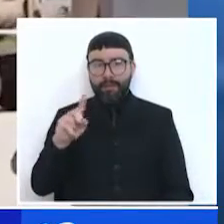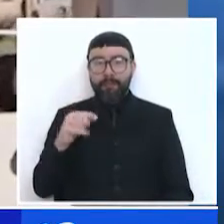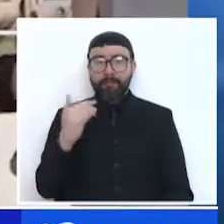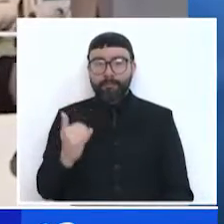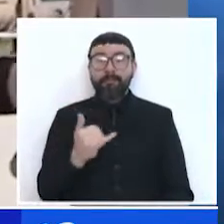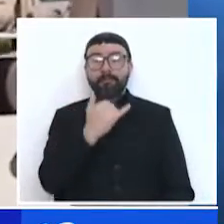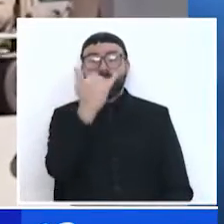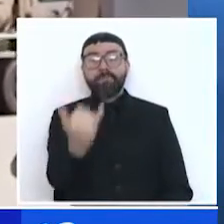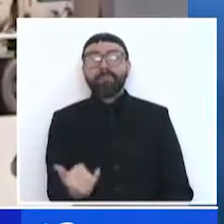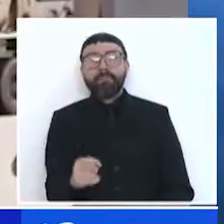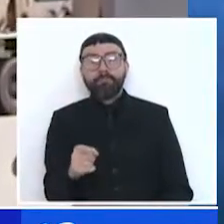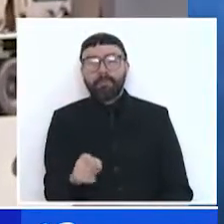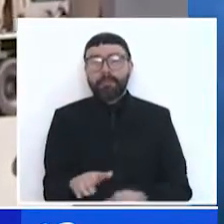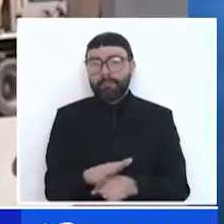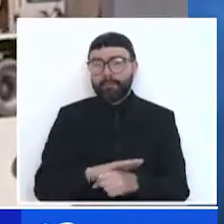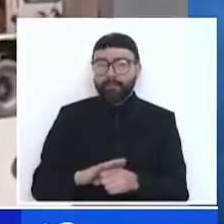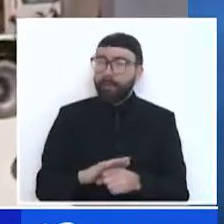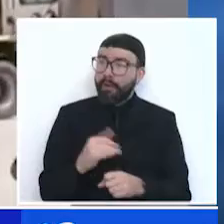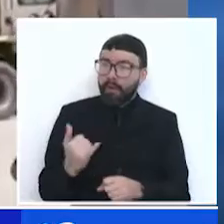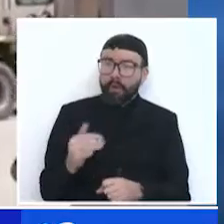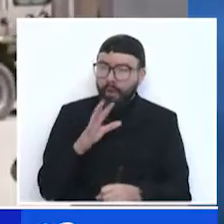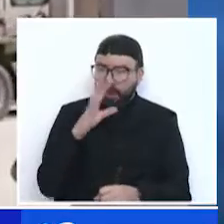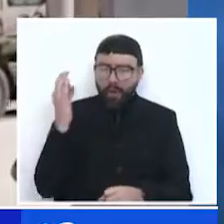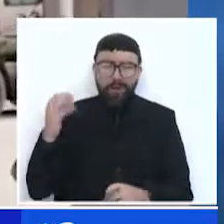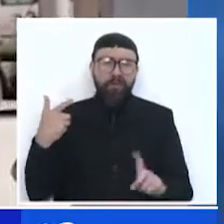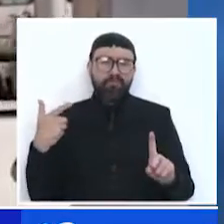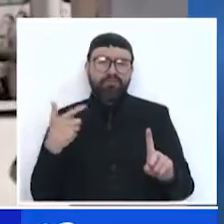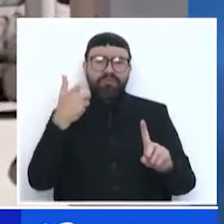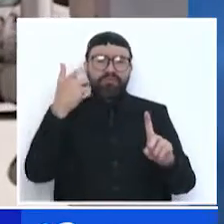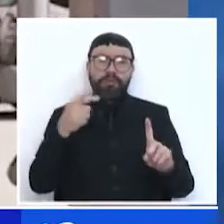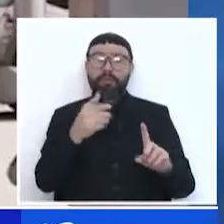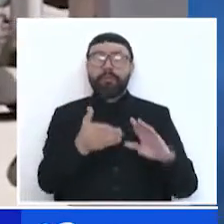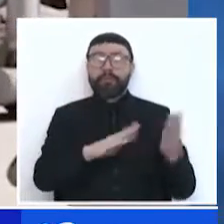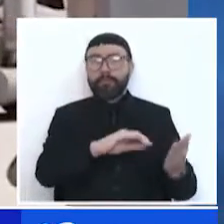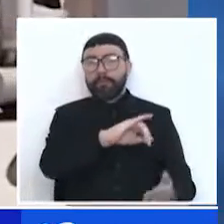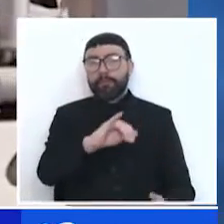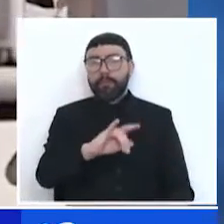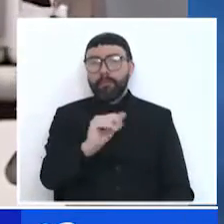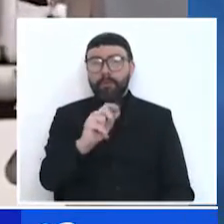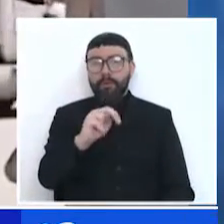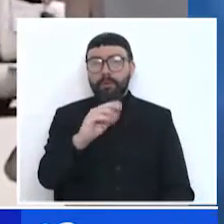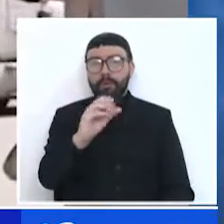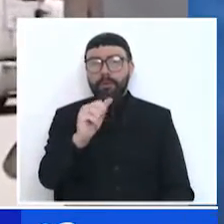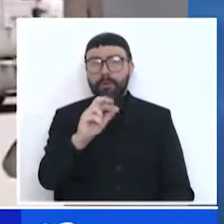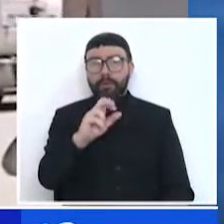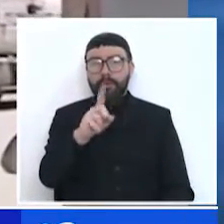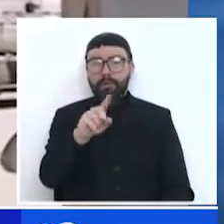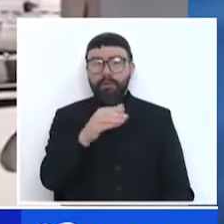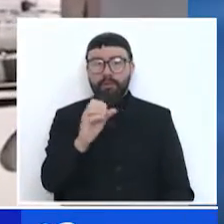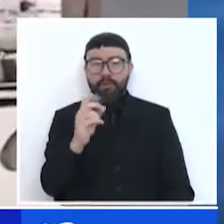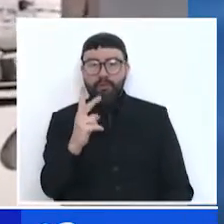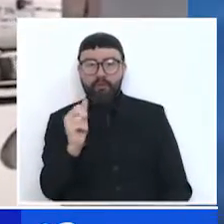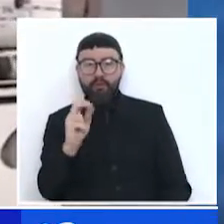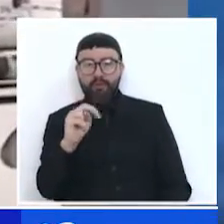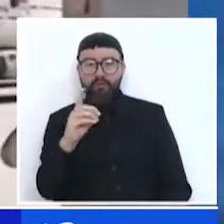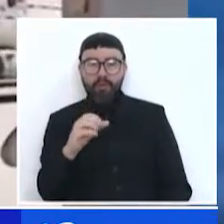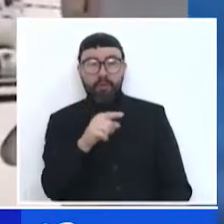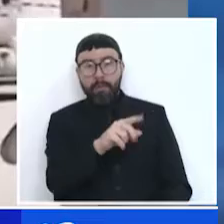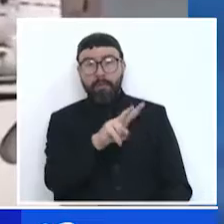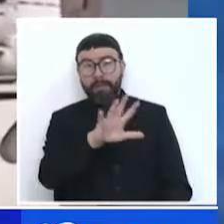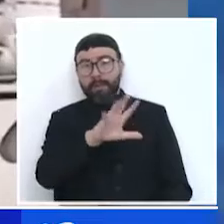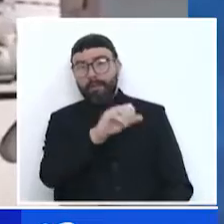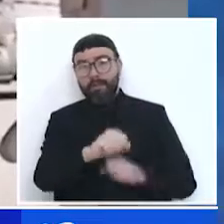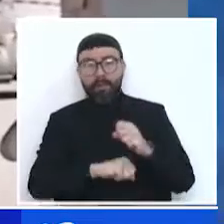María, Caldas, donde perdió la vida por impacto de arma de fuego Juan Carlos Obando Hernández, de tan solo 25 años, quien hacía parte de un